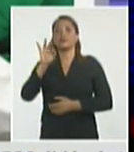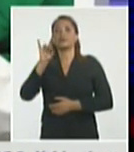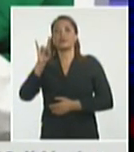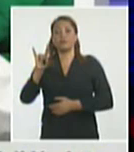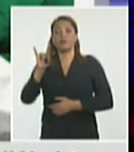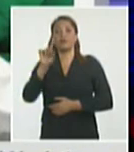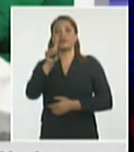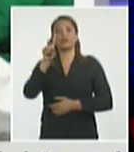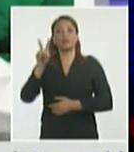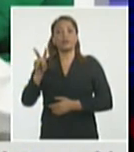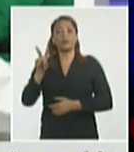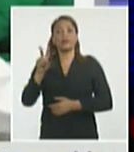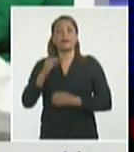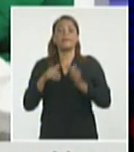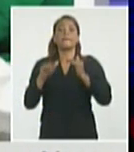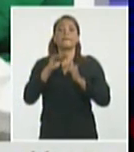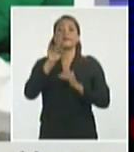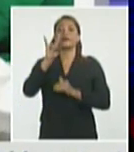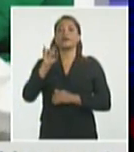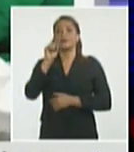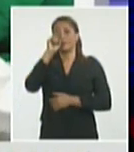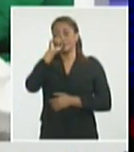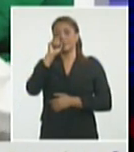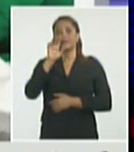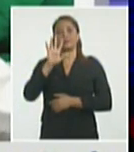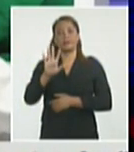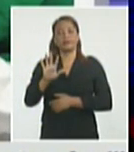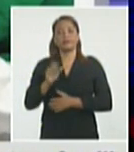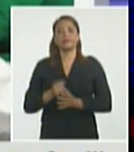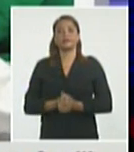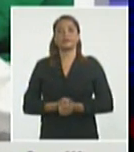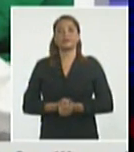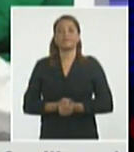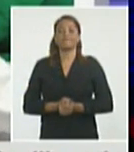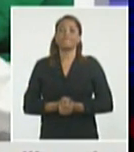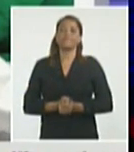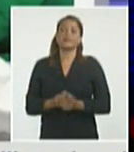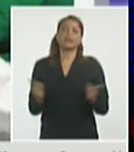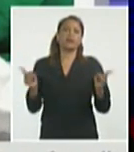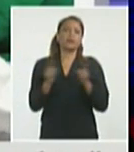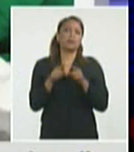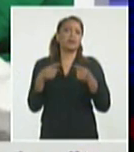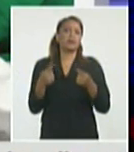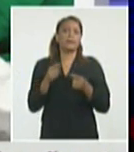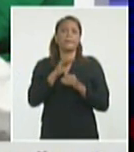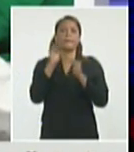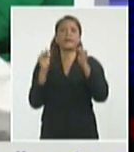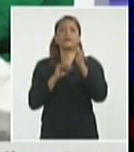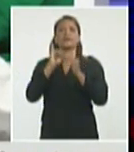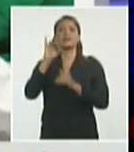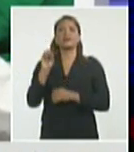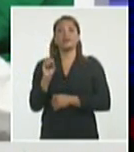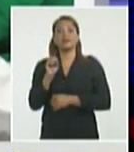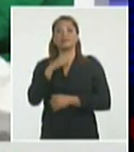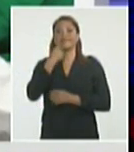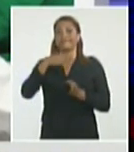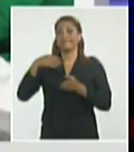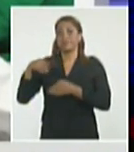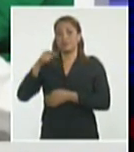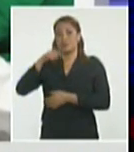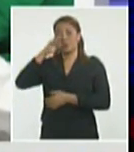de 95 personas, y realmente podemos resumir que menores de 60 años fallecen en nuestro